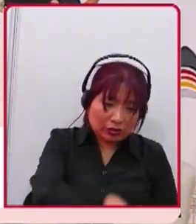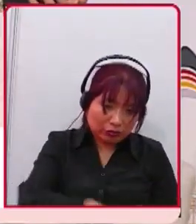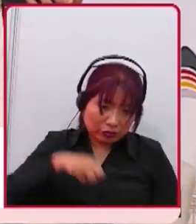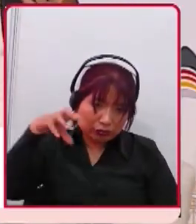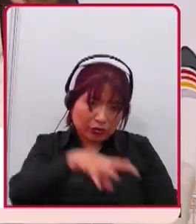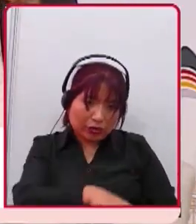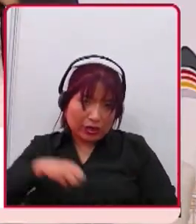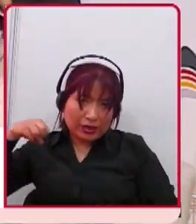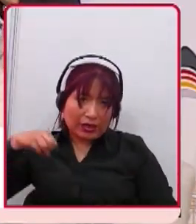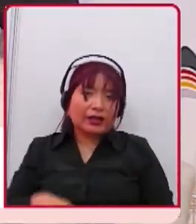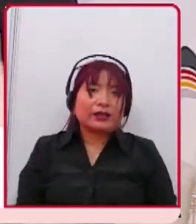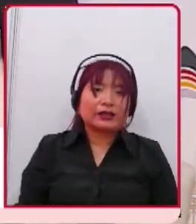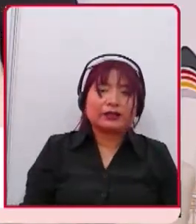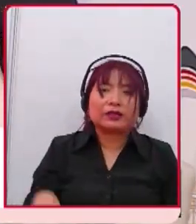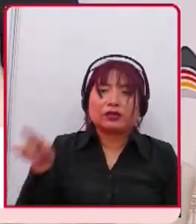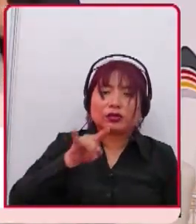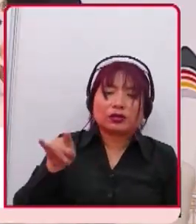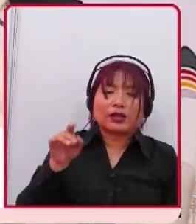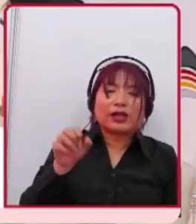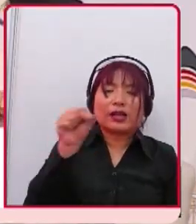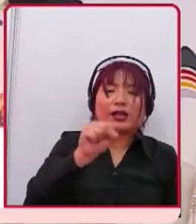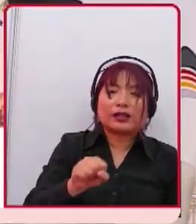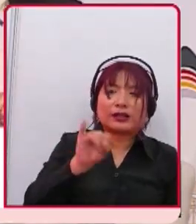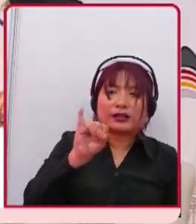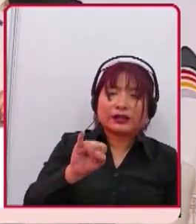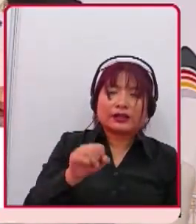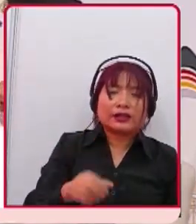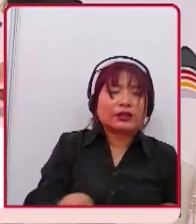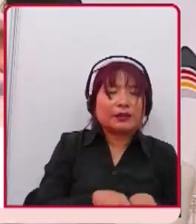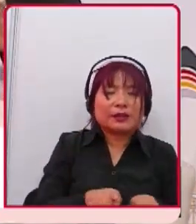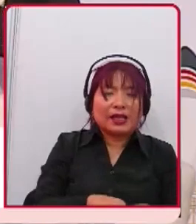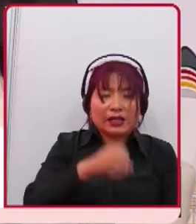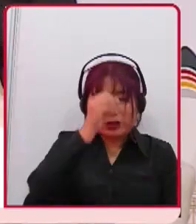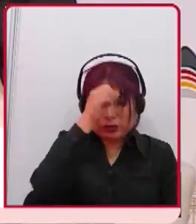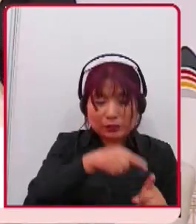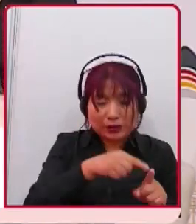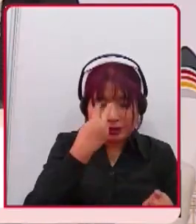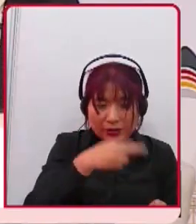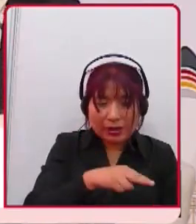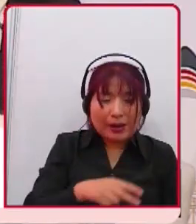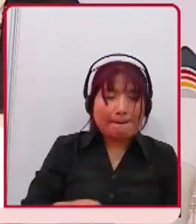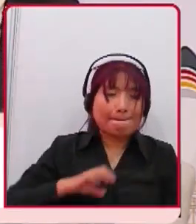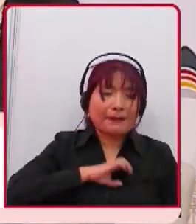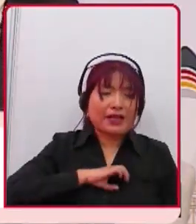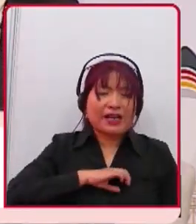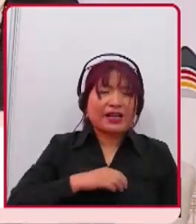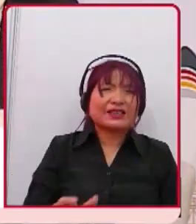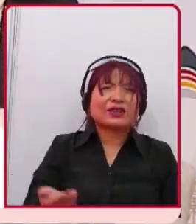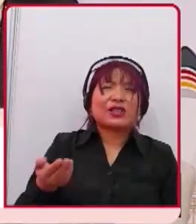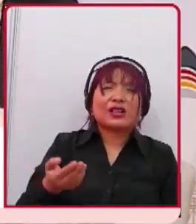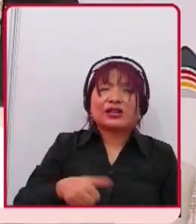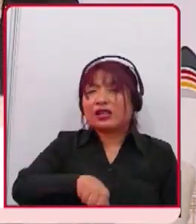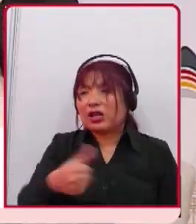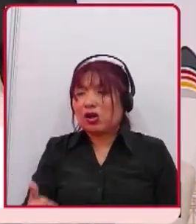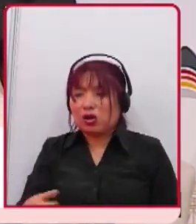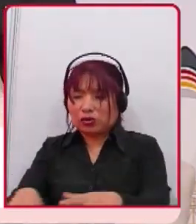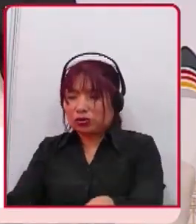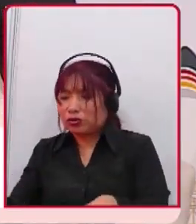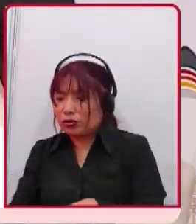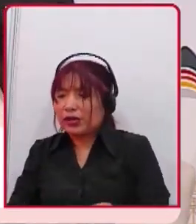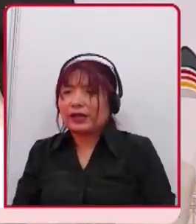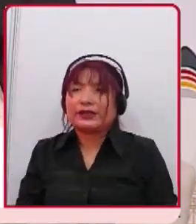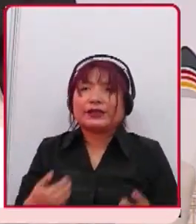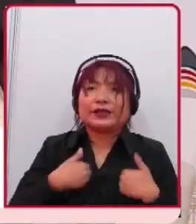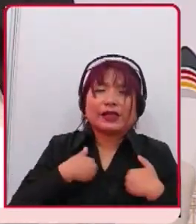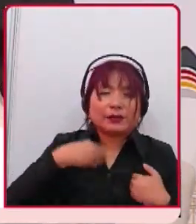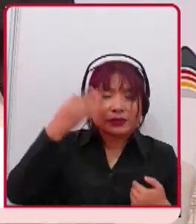silífica que mencionas tú, entonces no es también un enfoque que podría hacerse desde lo que son las caracterizaciones mismas del yacimiento para saber